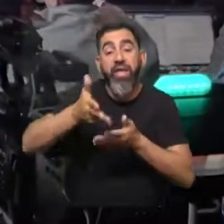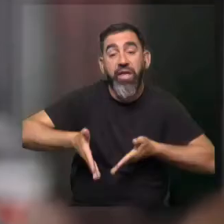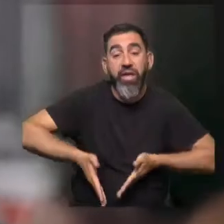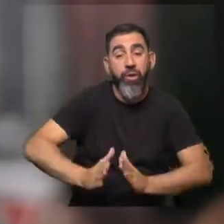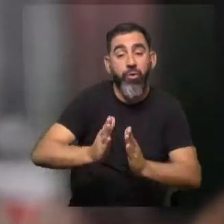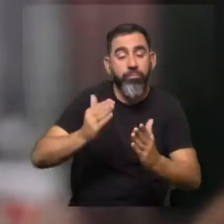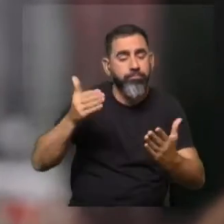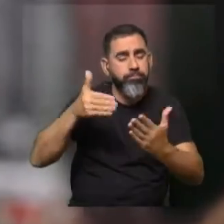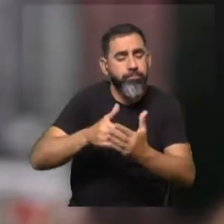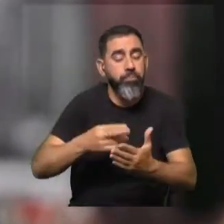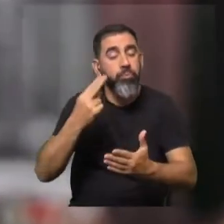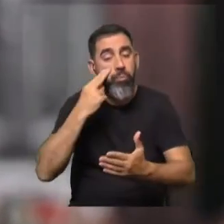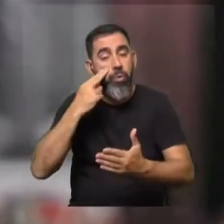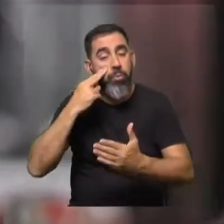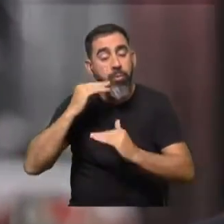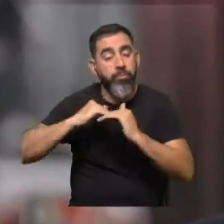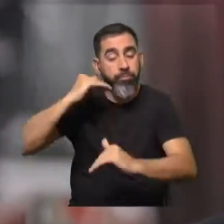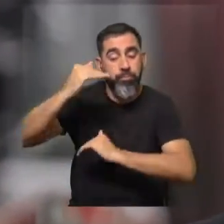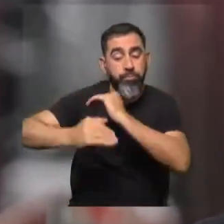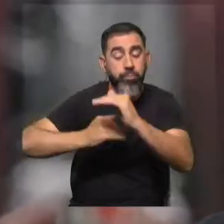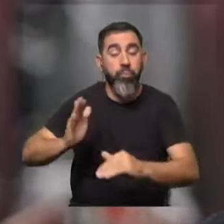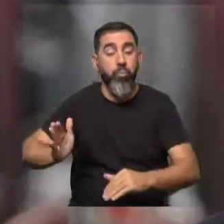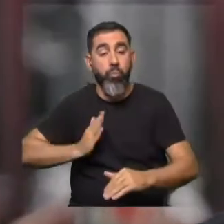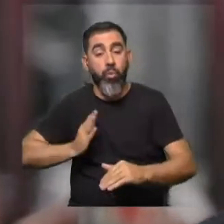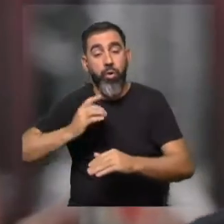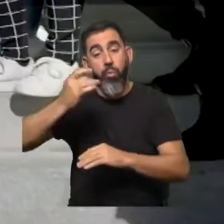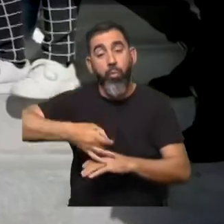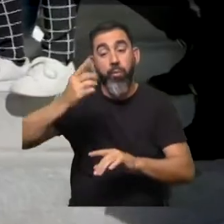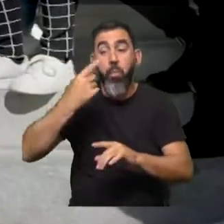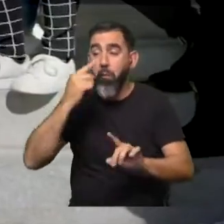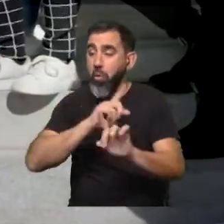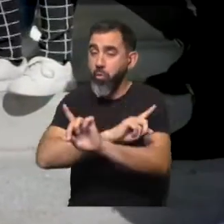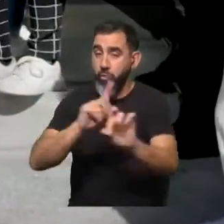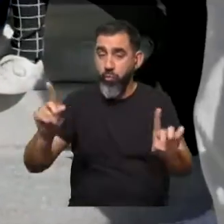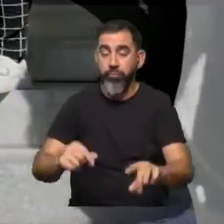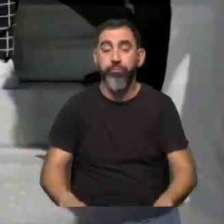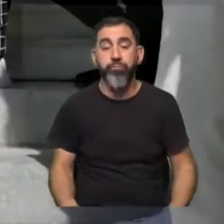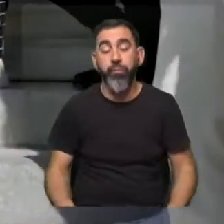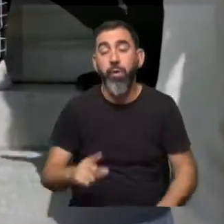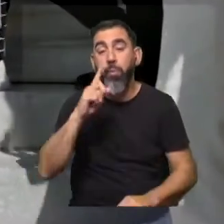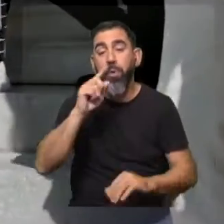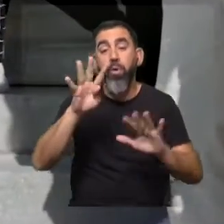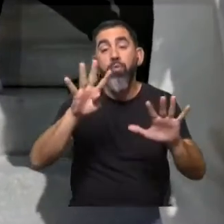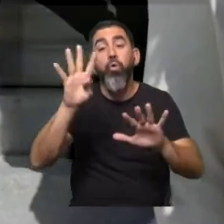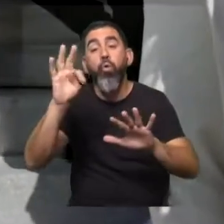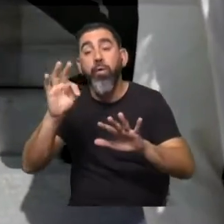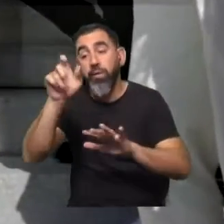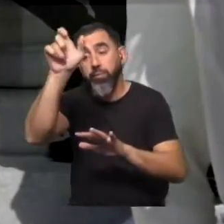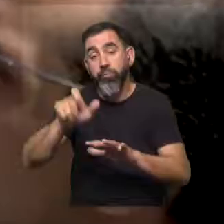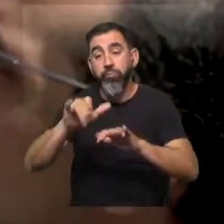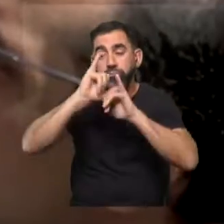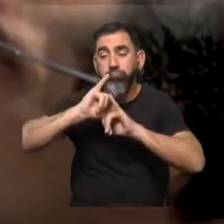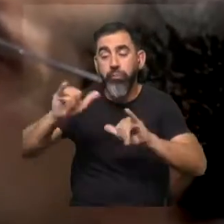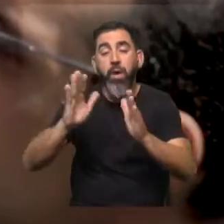escollos que puede afectar la carrera profesional de las mujeres, pero no la de los varones. En 1990, la experta publicó el